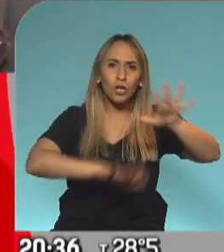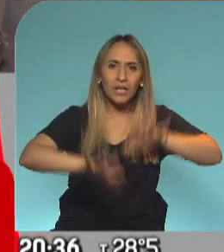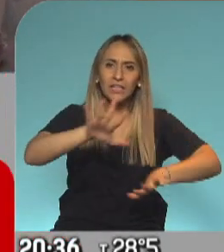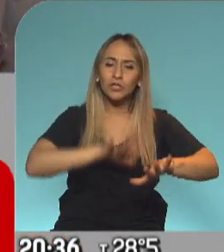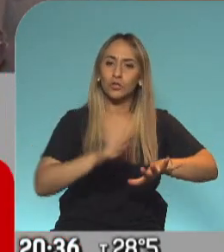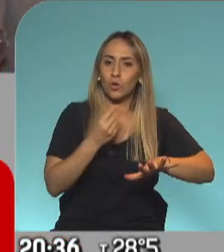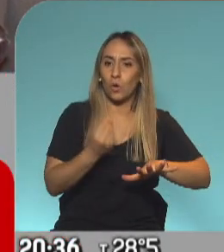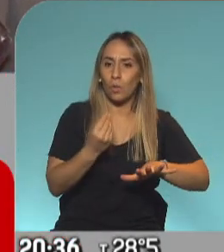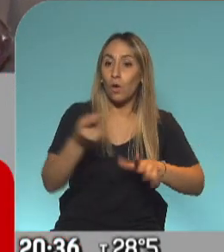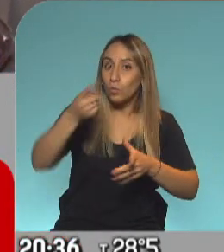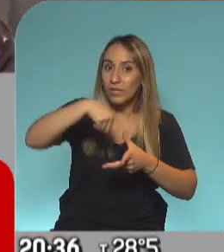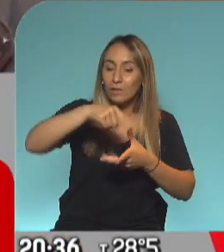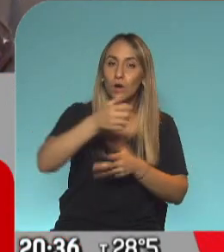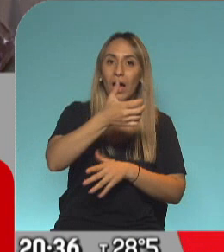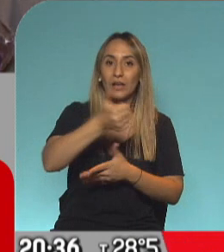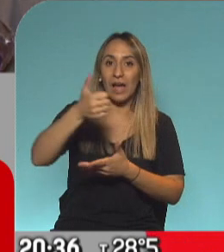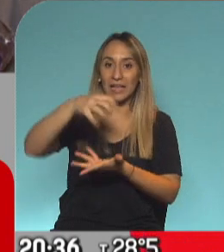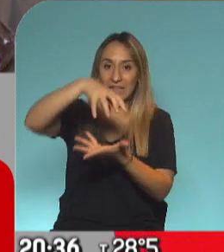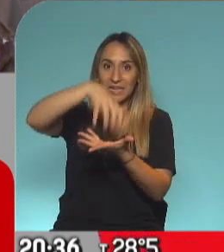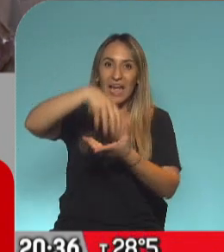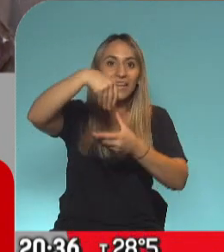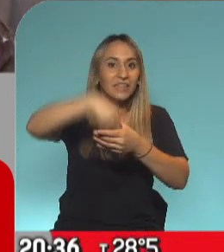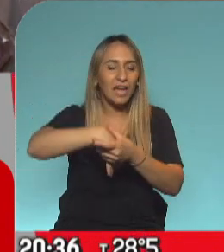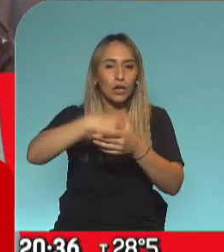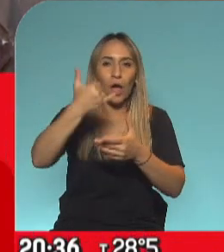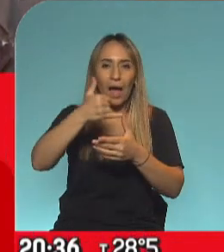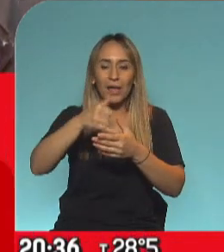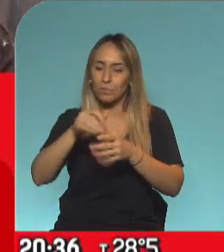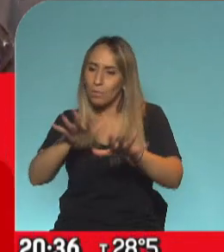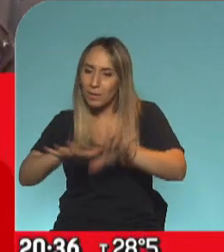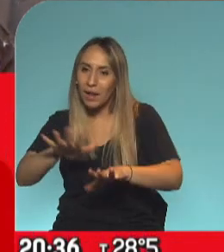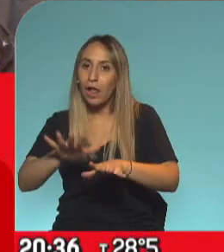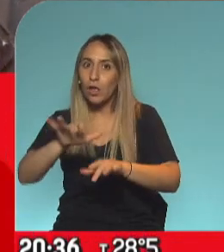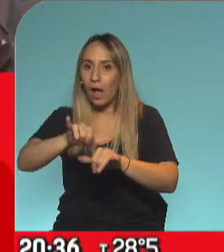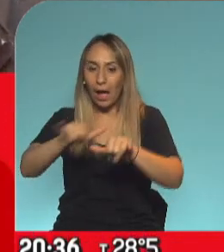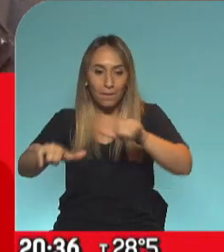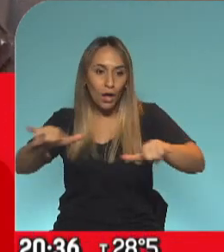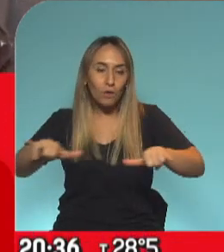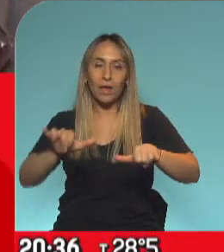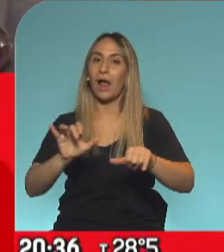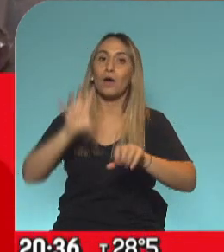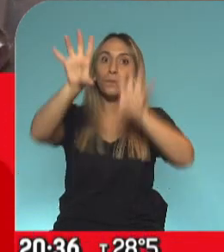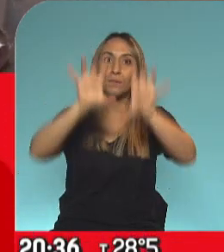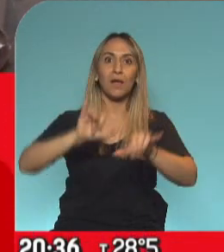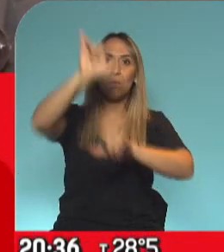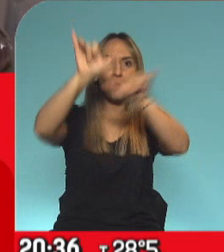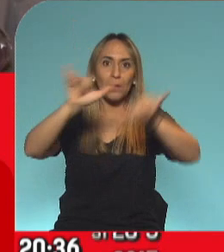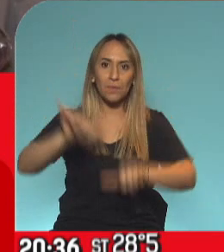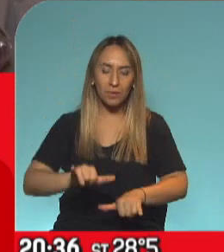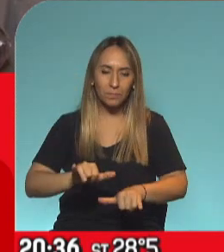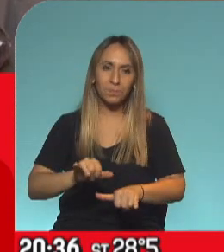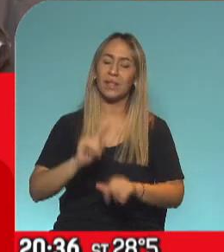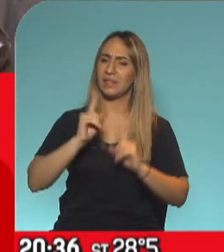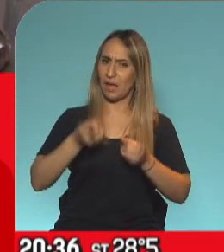una logística interna con vuelos de cabotaje para llevarlo a algunas provincias? Eso por un lado. Y lo segundo, hablaban de que el Aeropuerto Internacional de